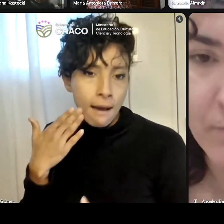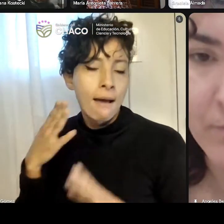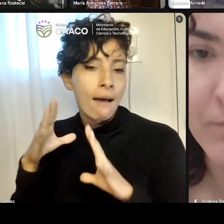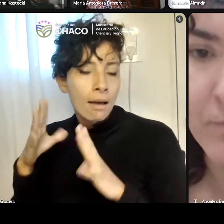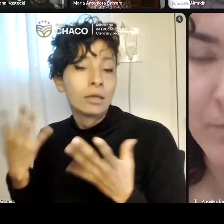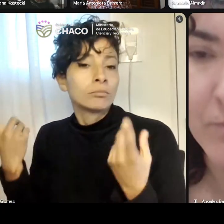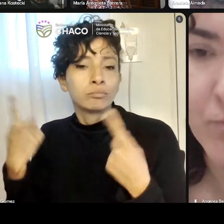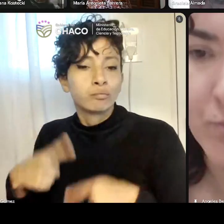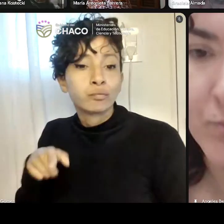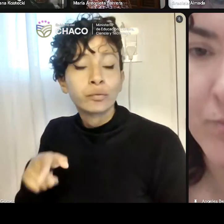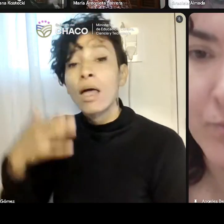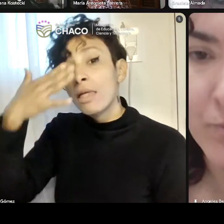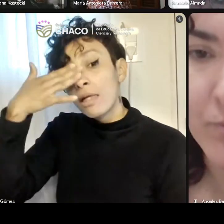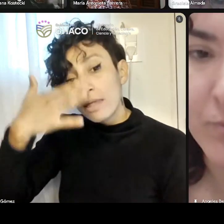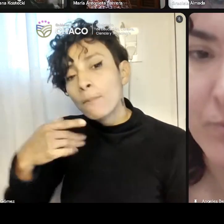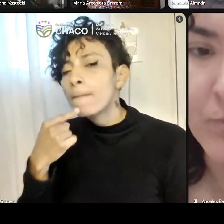datos.